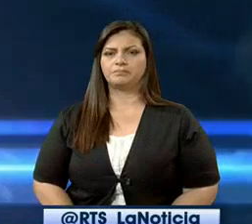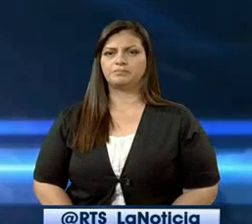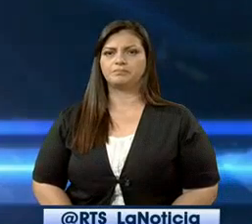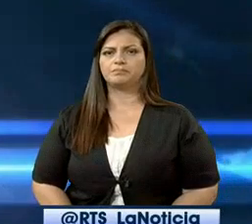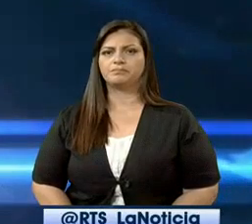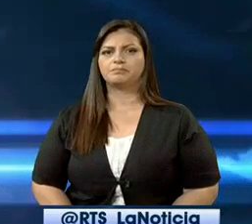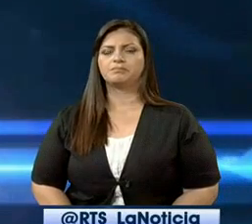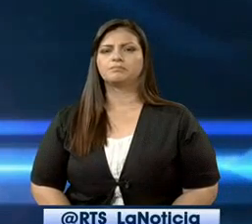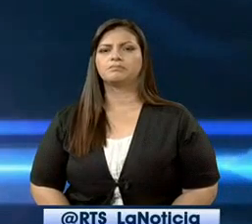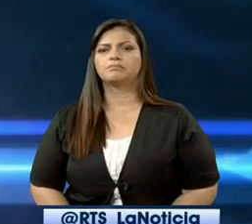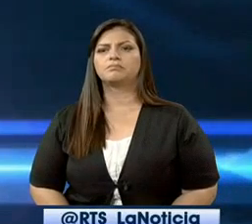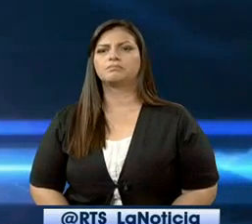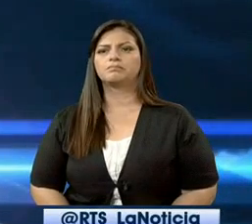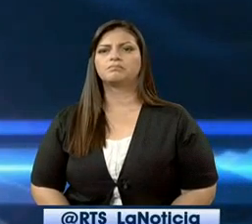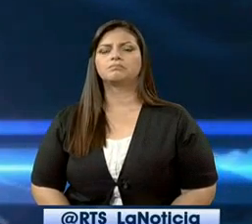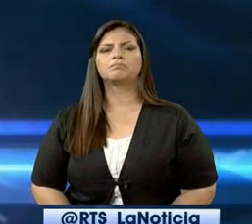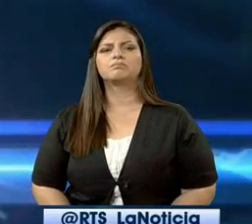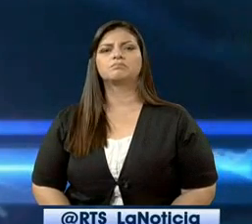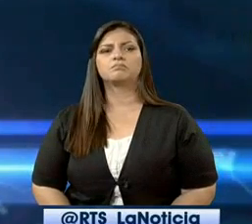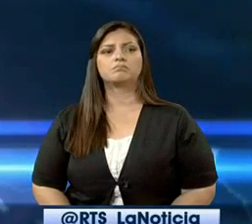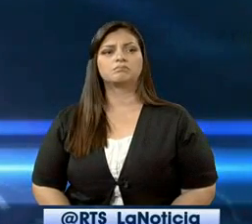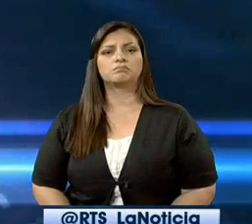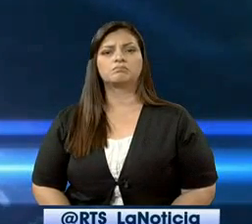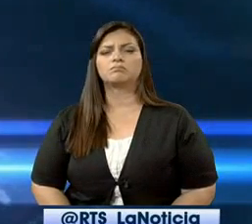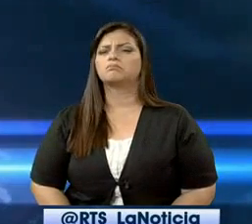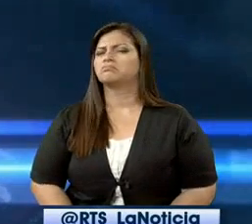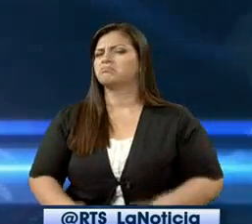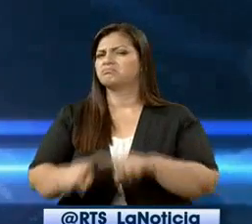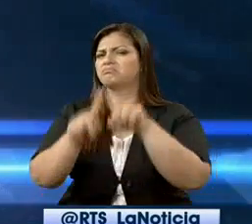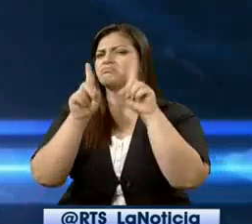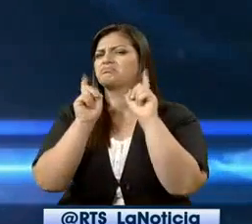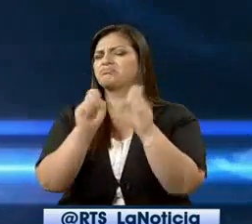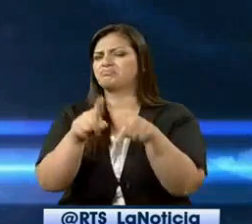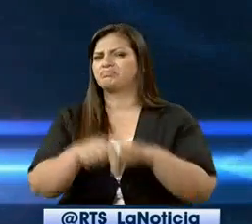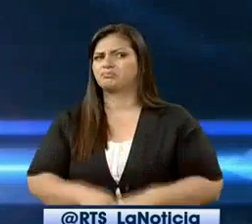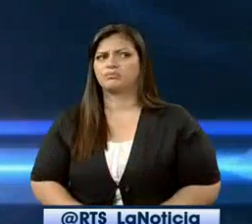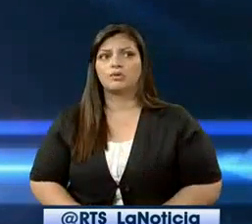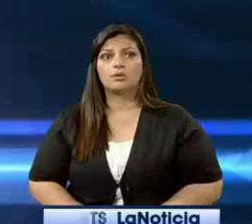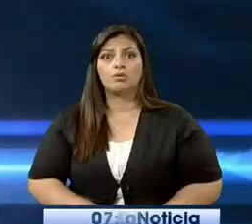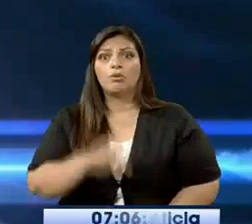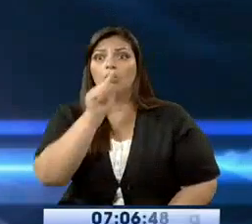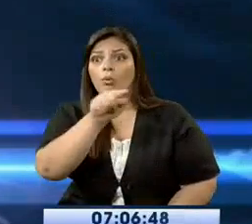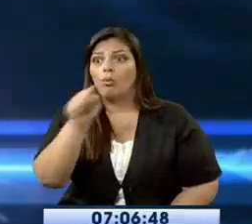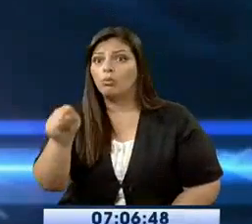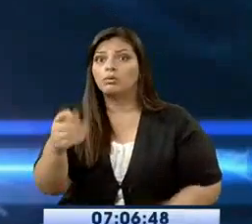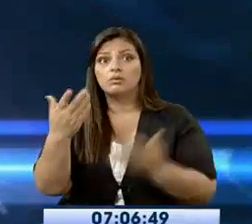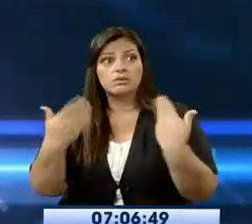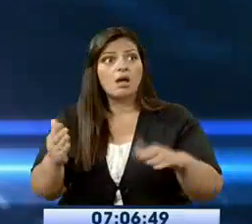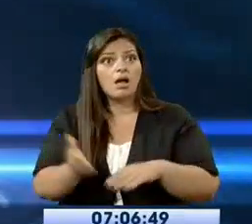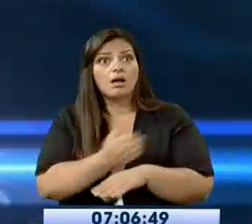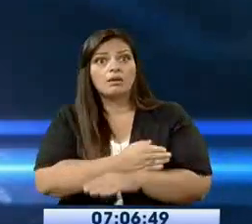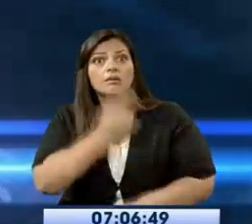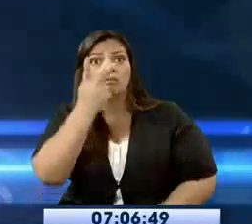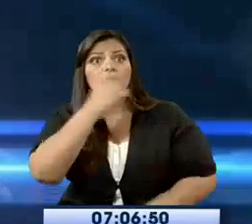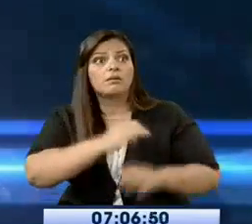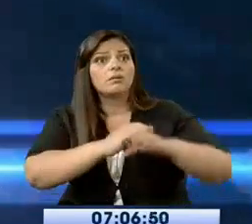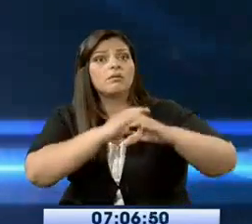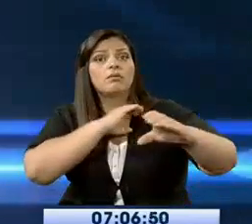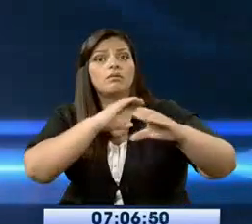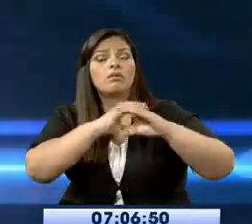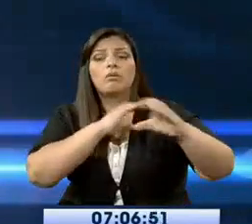Pájaro, me puedan decir si ustedes han visto a los pasajeros bajando por la puerta posterior. No, ¿no? Nadie lo ha visto